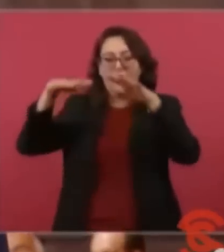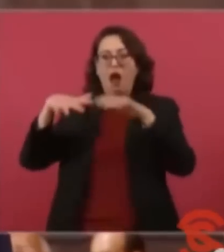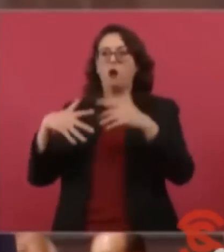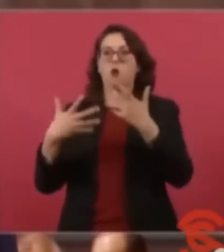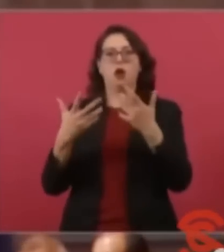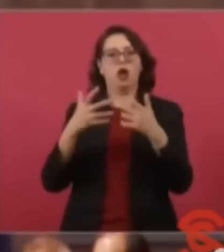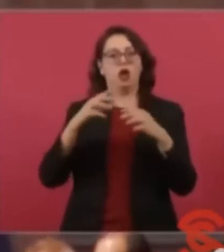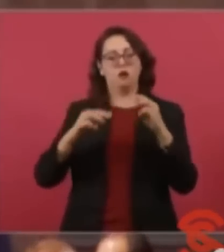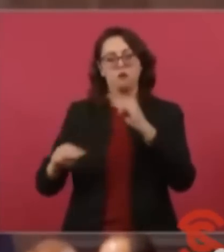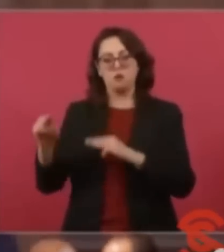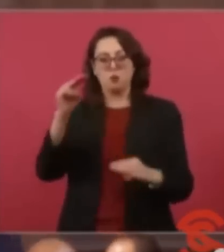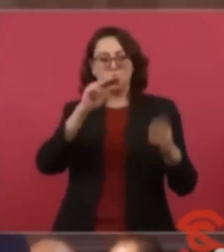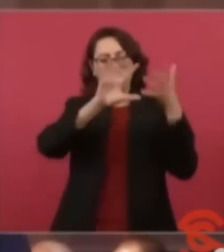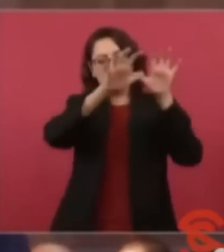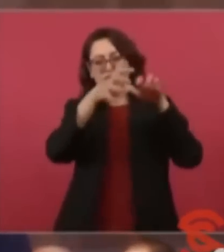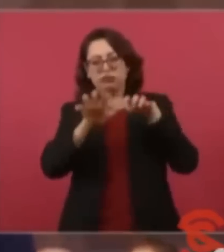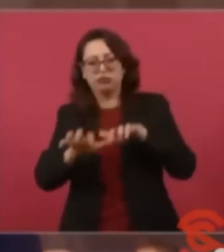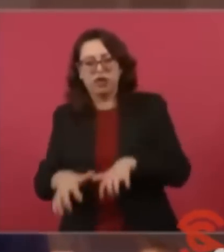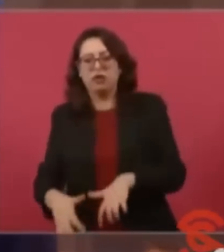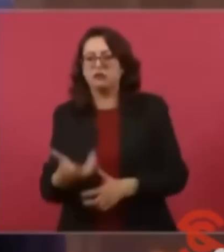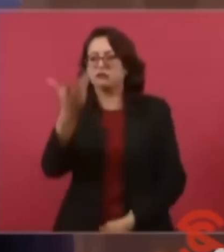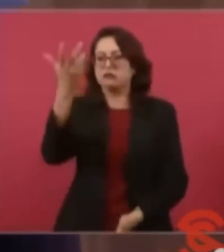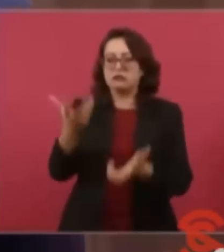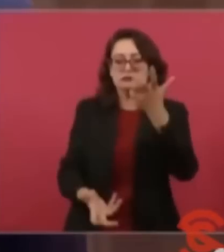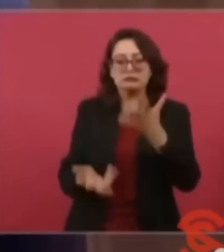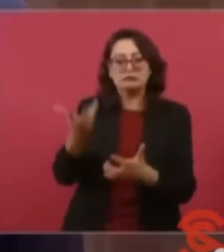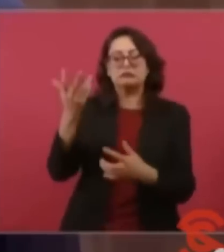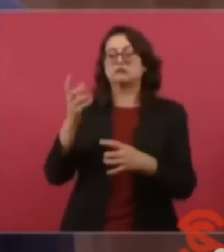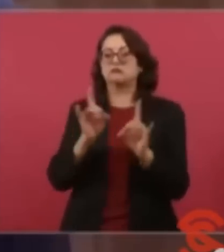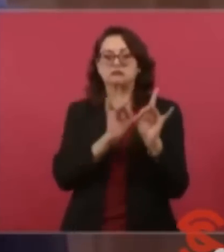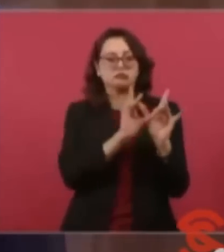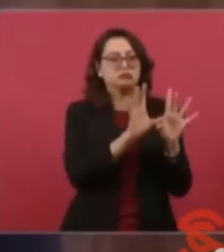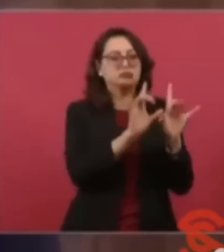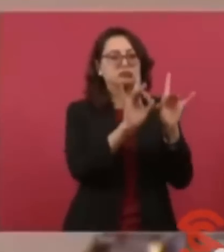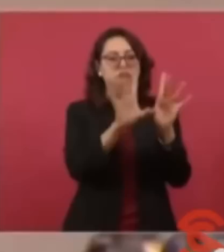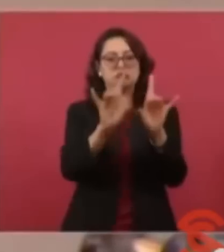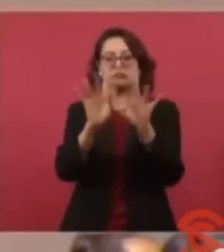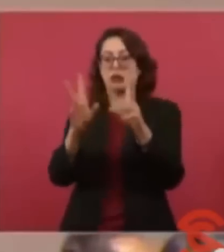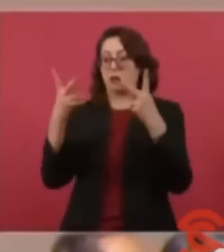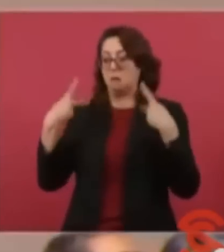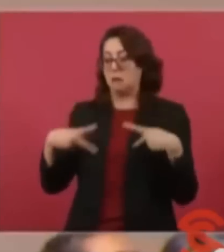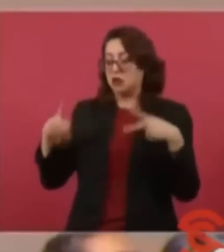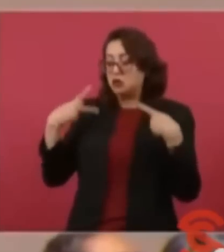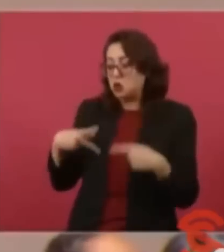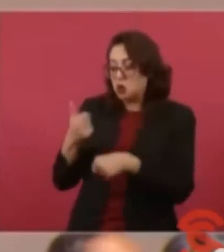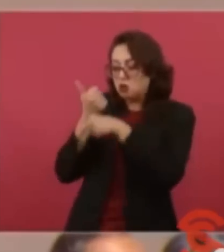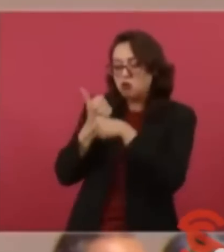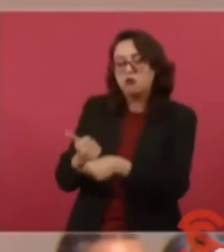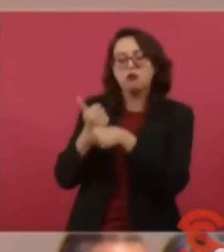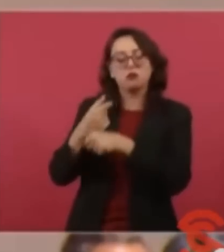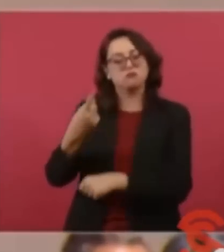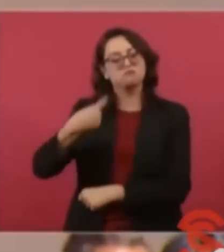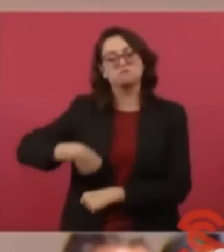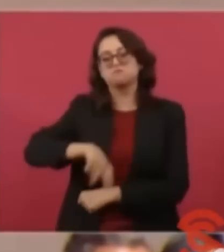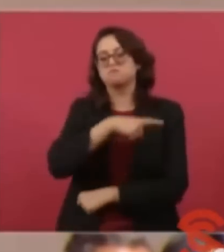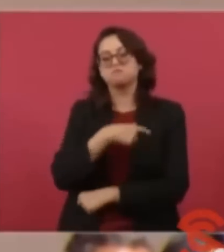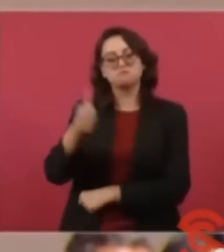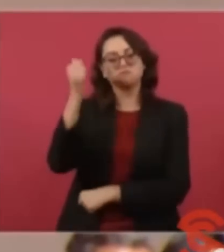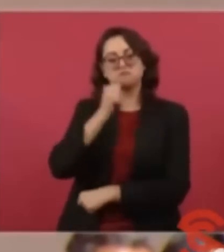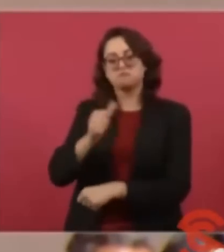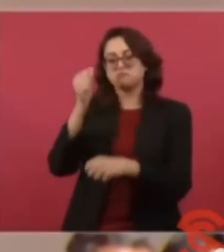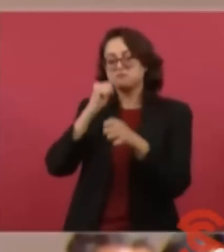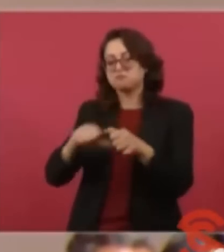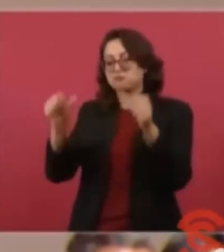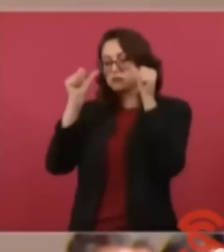otro fenómeno natural o tragedia. Aquí quiero agradecer el apoyo que siempre hemos recibido, tanto del